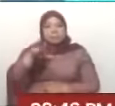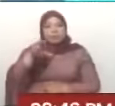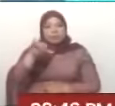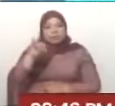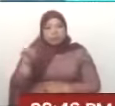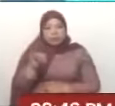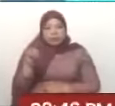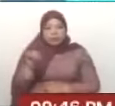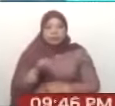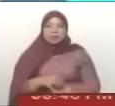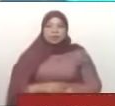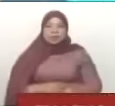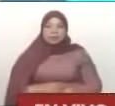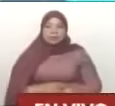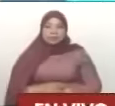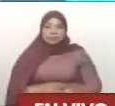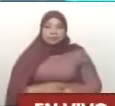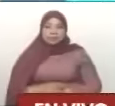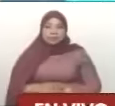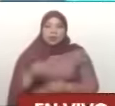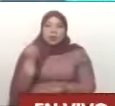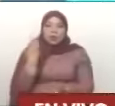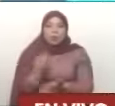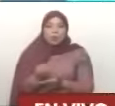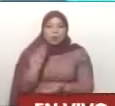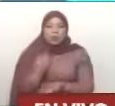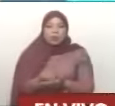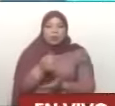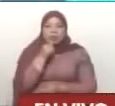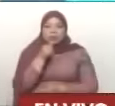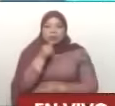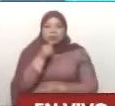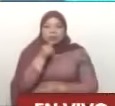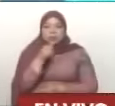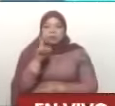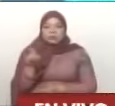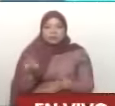Liendo. En Monaga, Génesis Canelón.